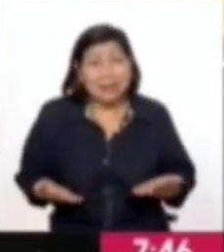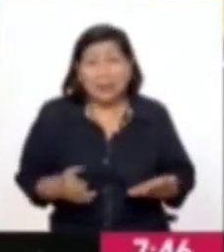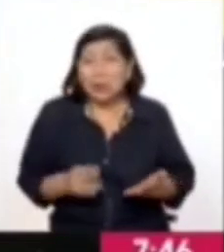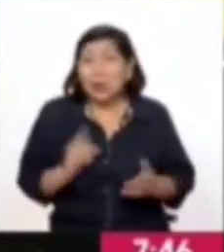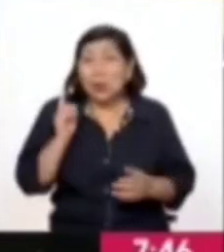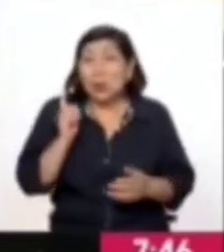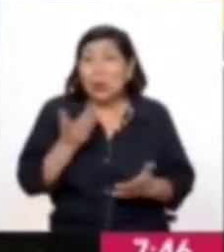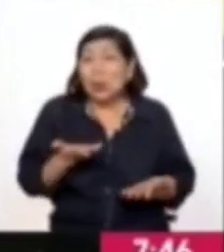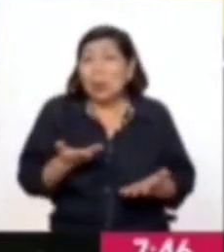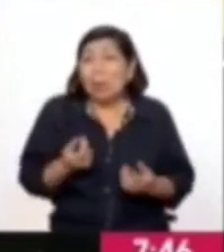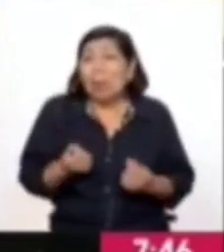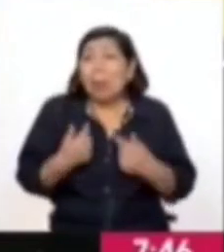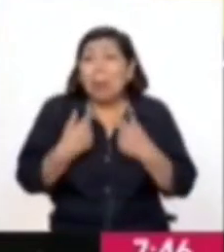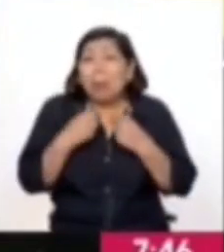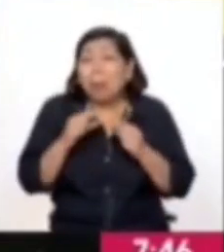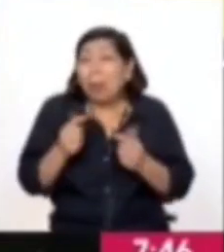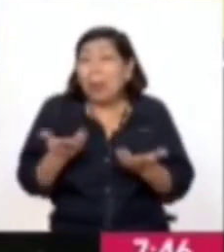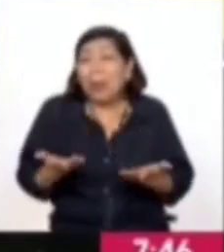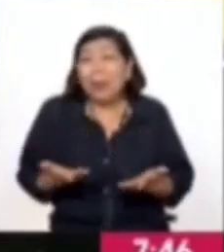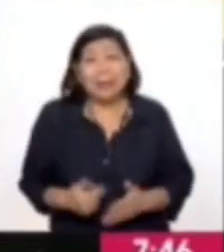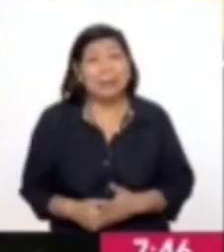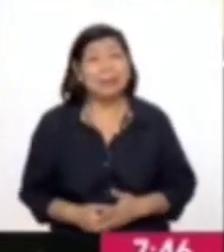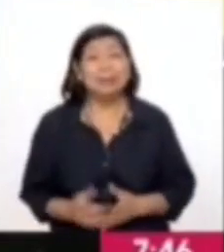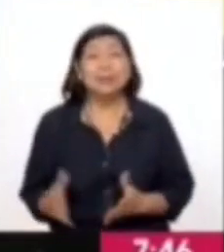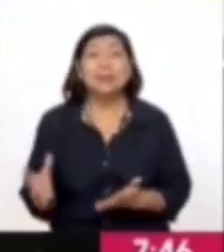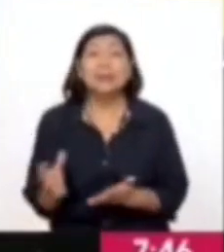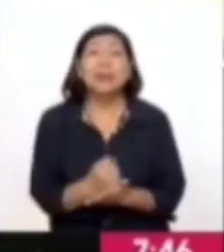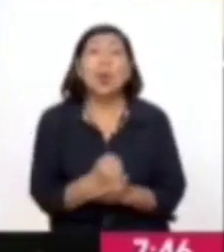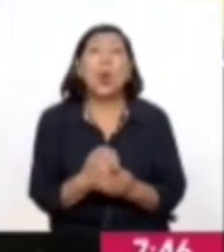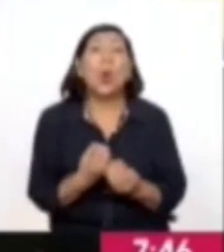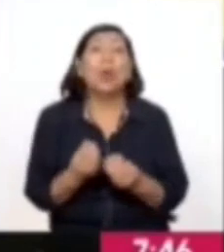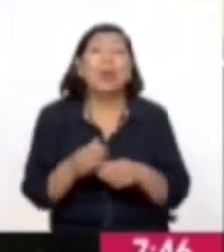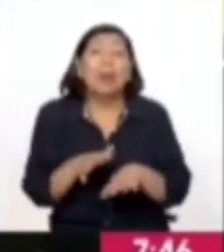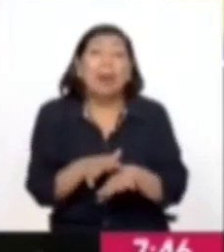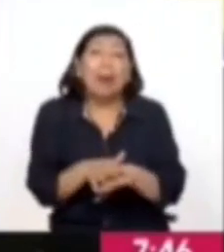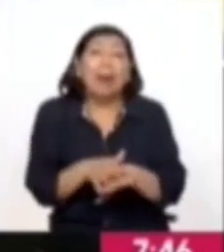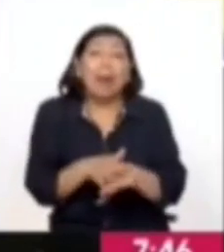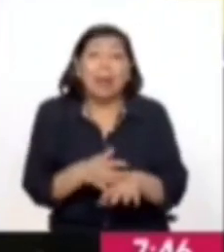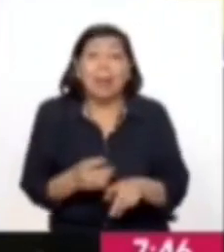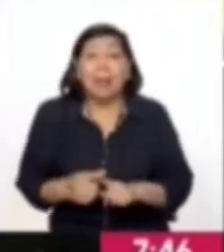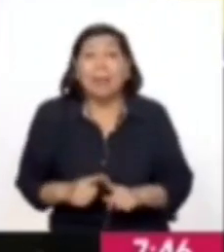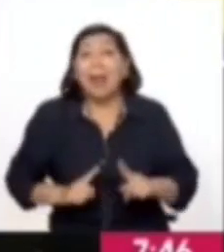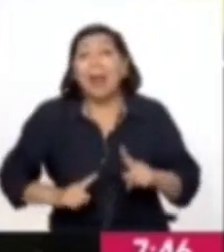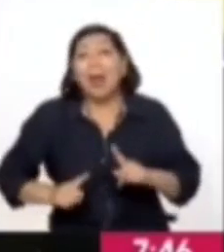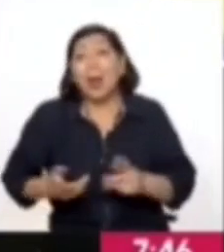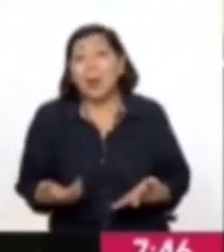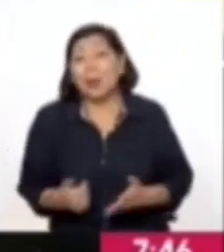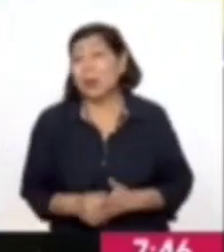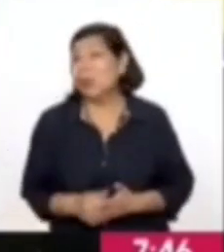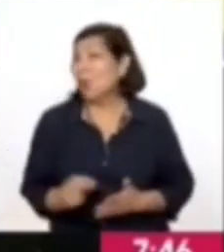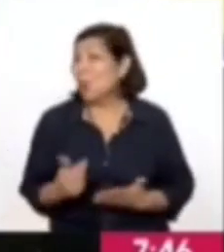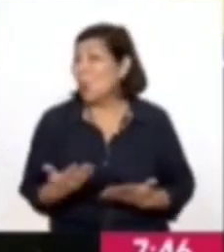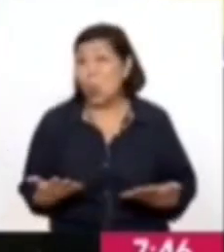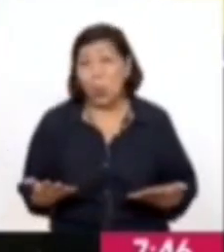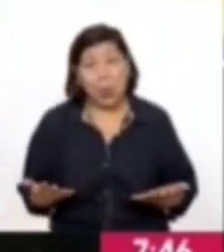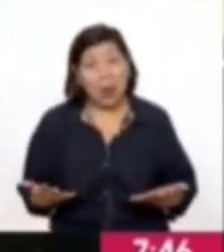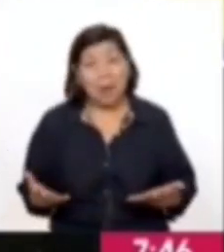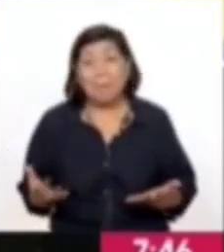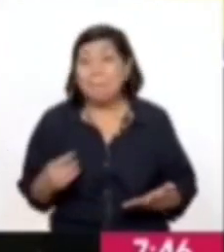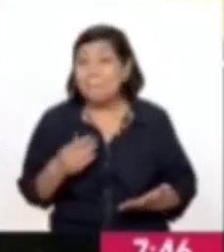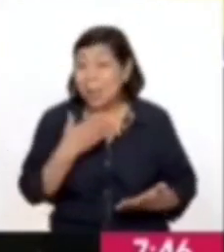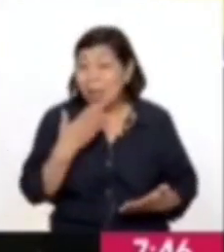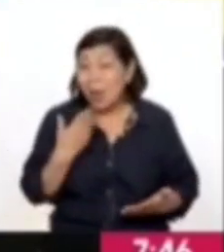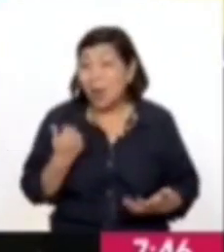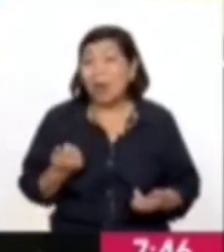rojo todo el año, ¿no? Exactamente. Entonces la recuperación es muy lenta. En algunos casos no hay manera de